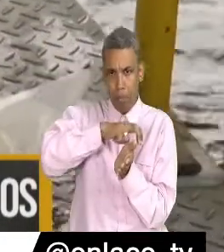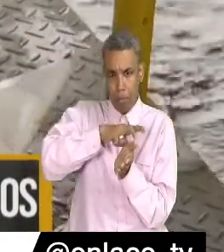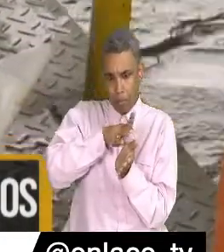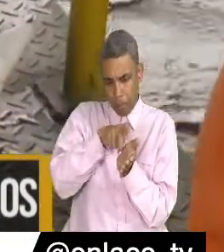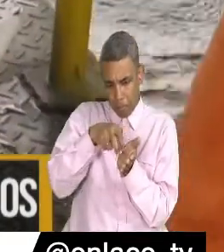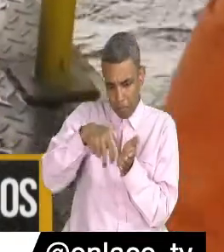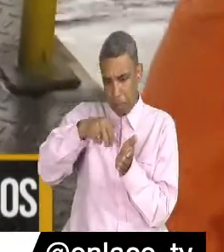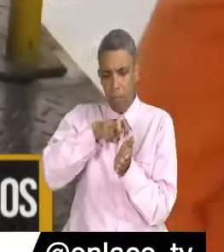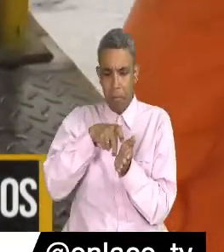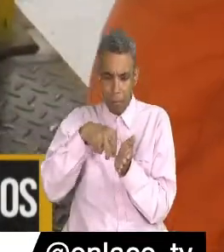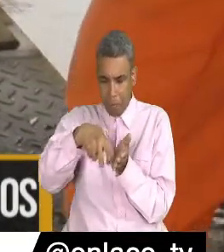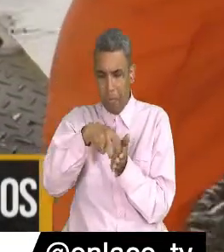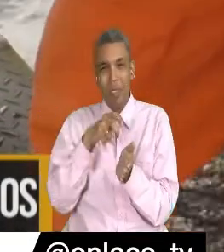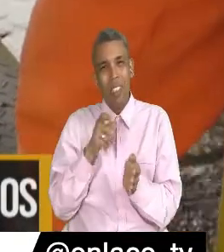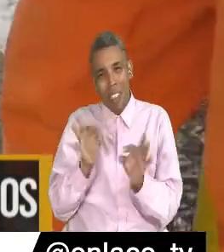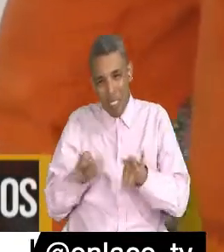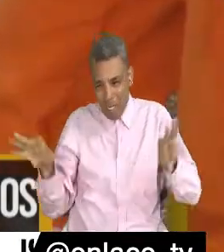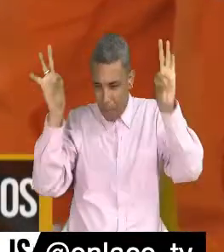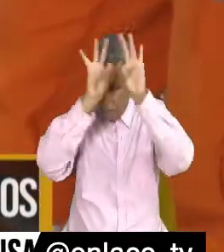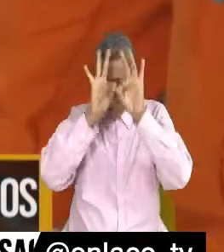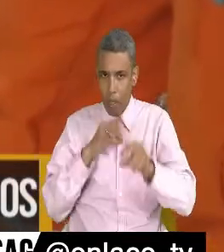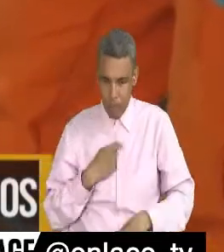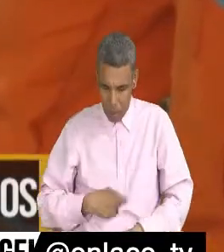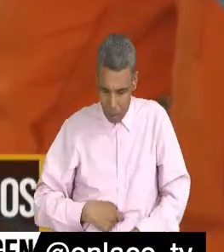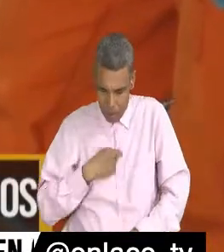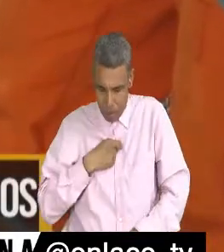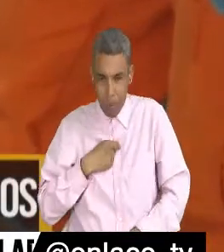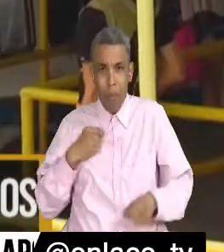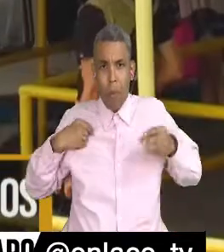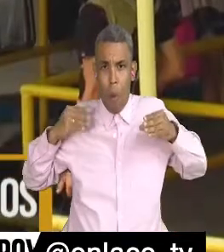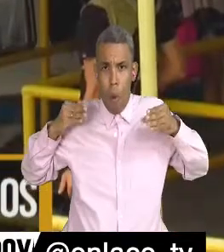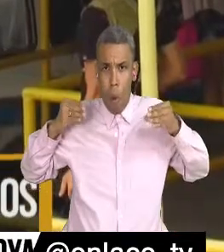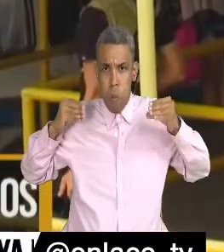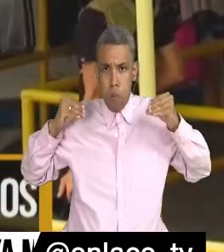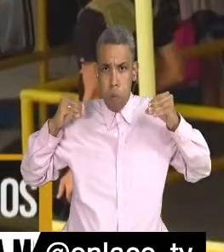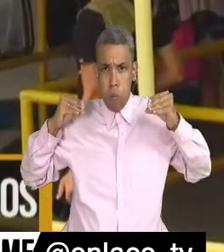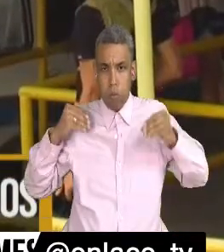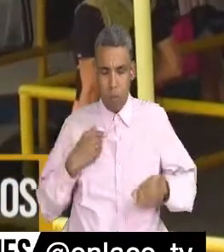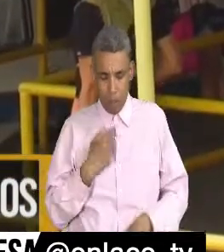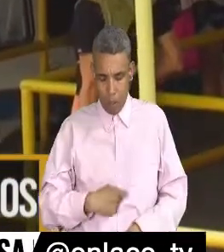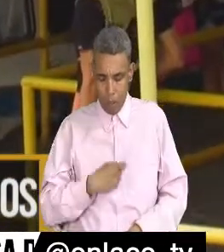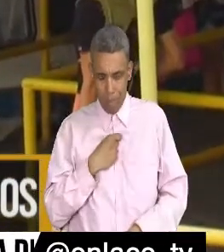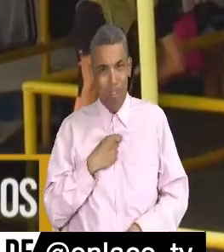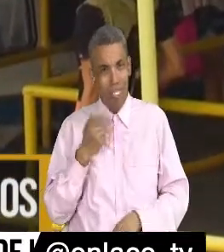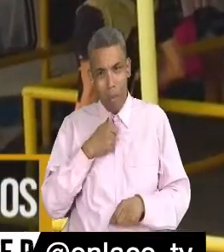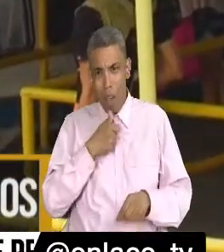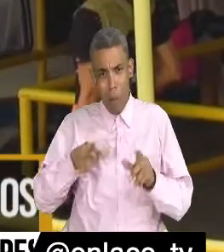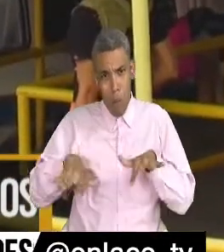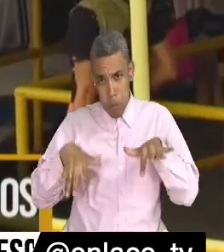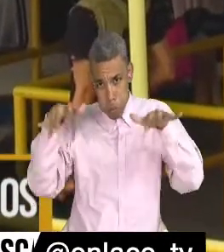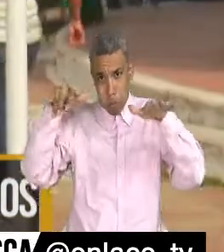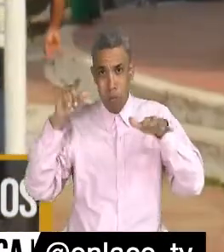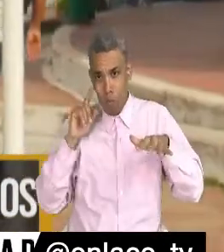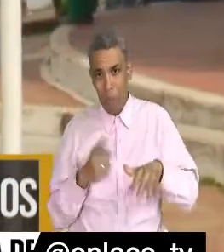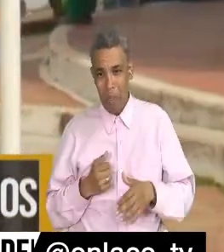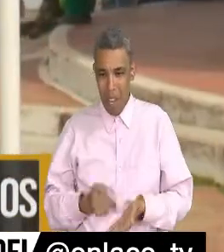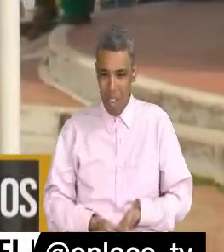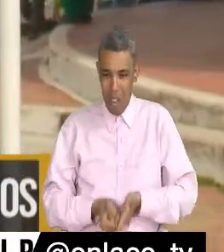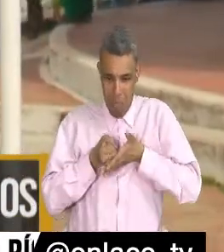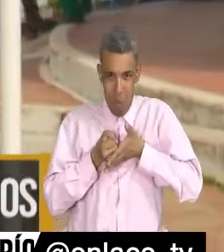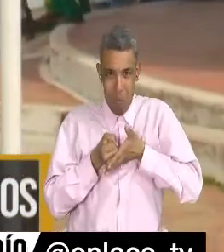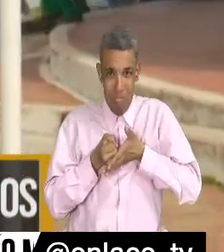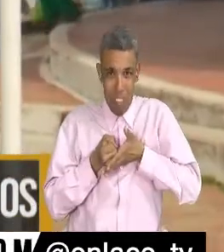favor que se pongan su chaleco. El chaleco ayuda mucho en caso de que se llegue a presentar cualquier inconveniente en el río. En este momento el río está fluctuando, está subiendo,